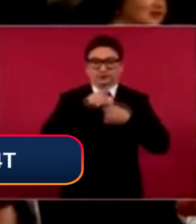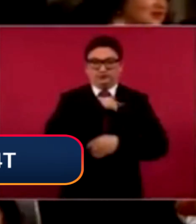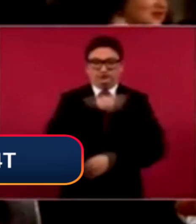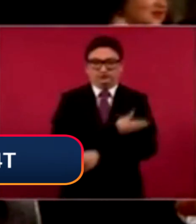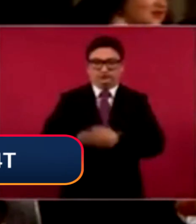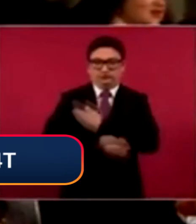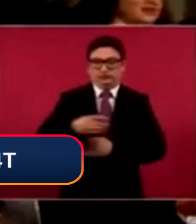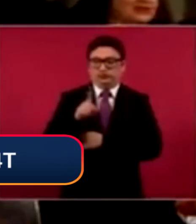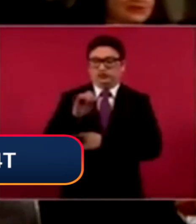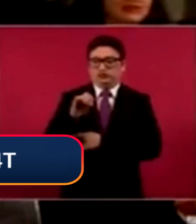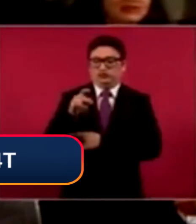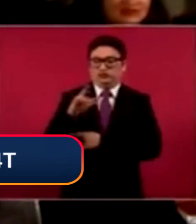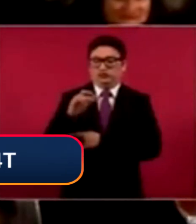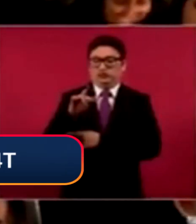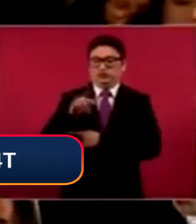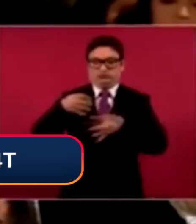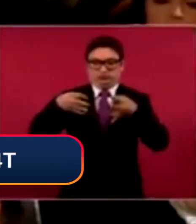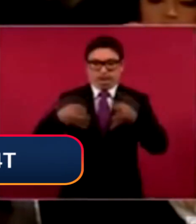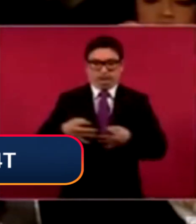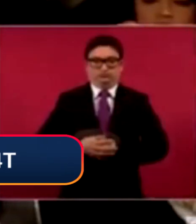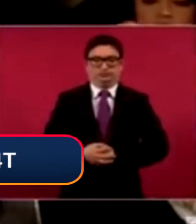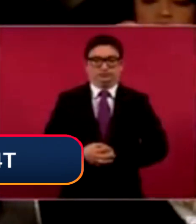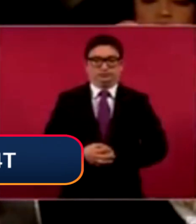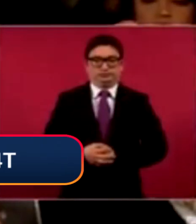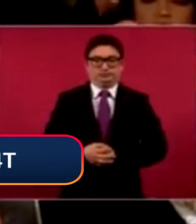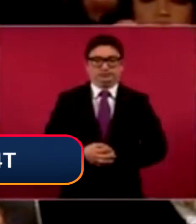de Lord Molecula oficial.